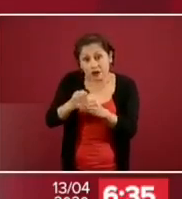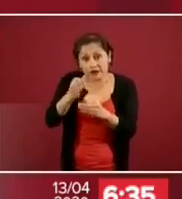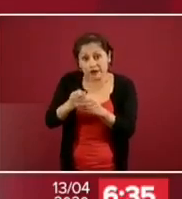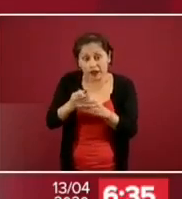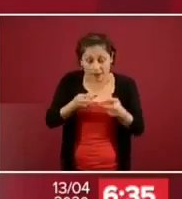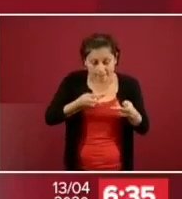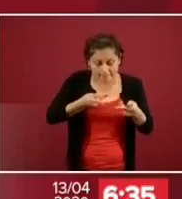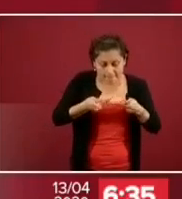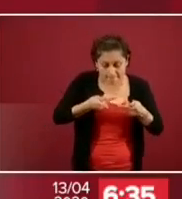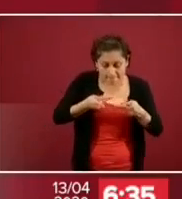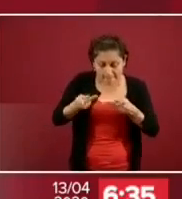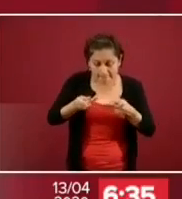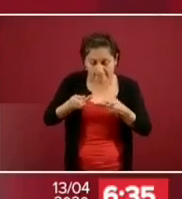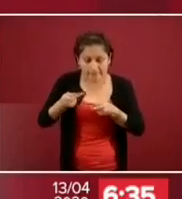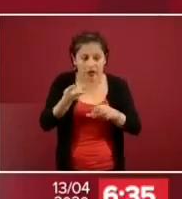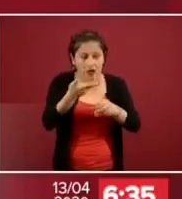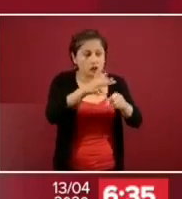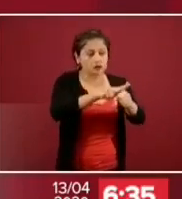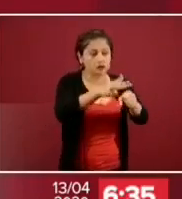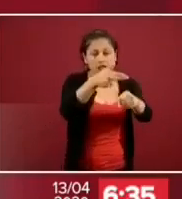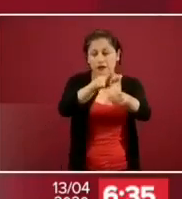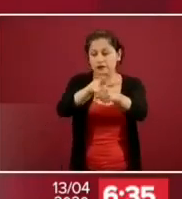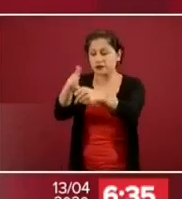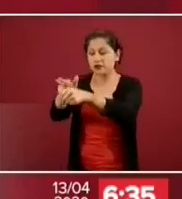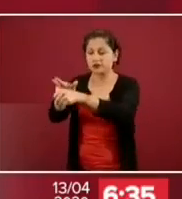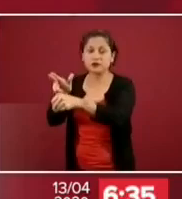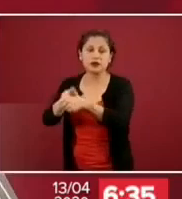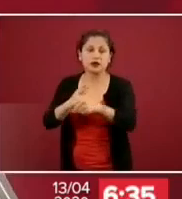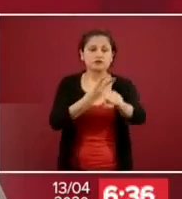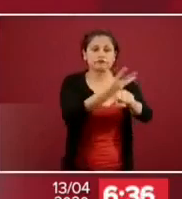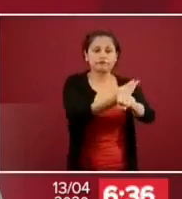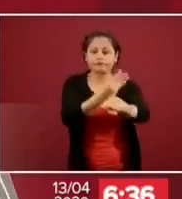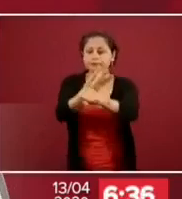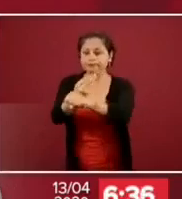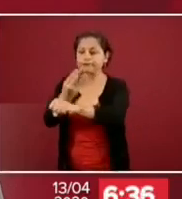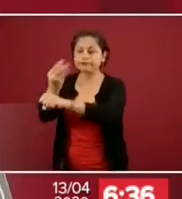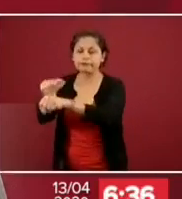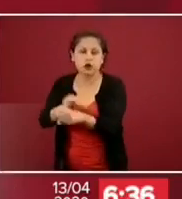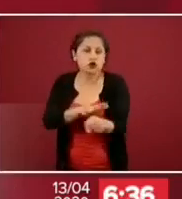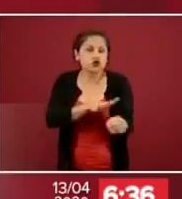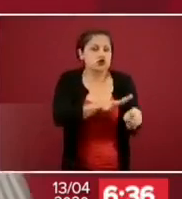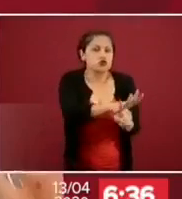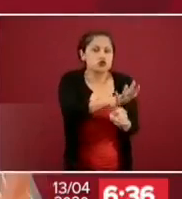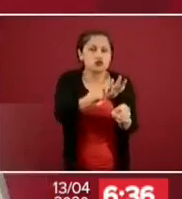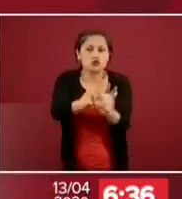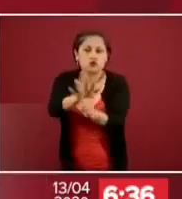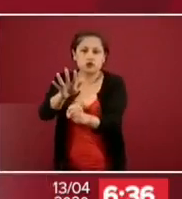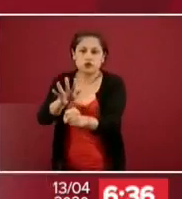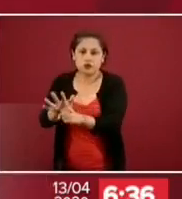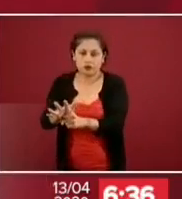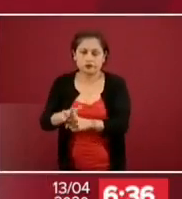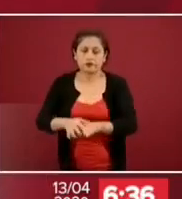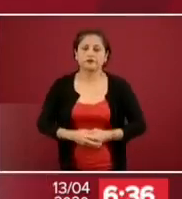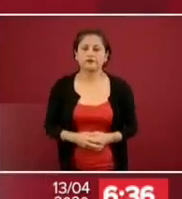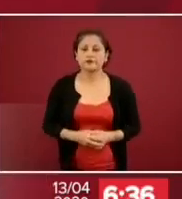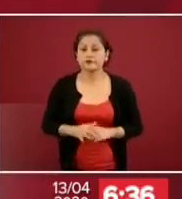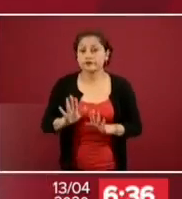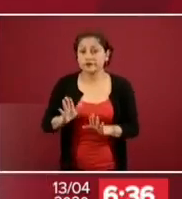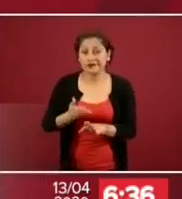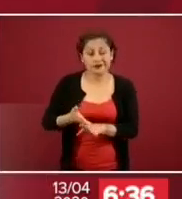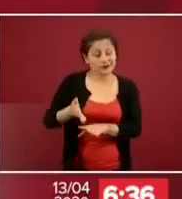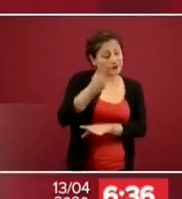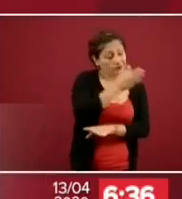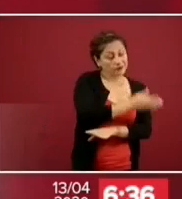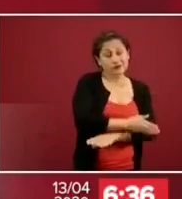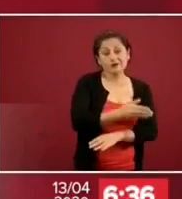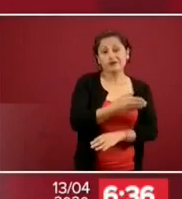que existe disponibilidad de espacio para la atención habiendo partido como lo dijimos antes de la epidemia de kobe de